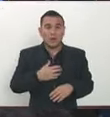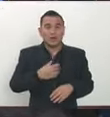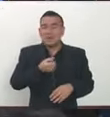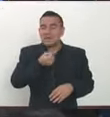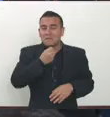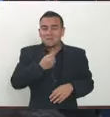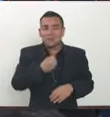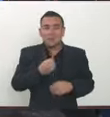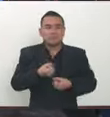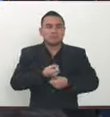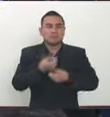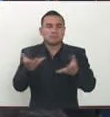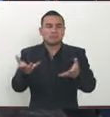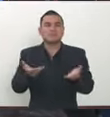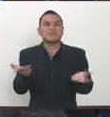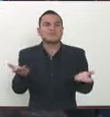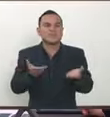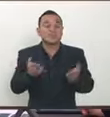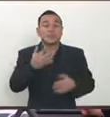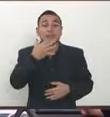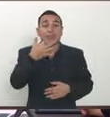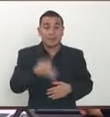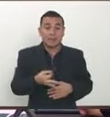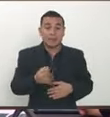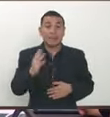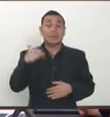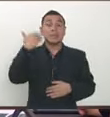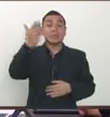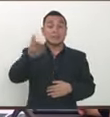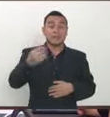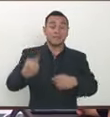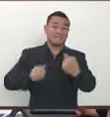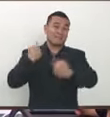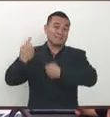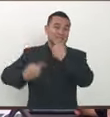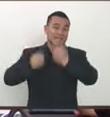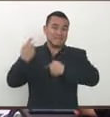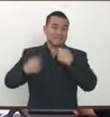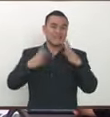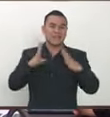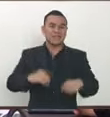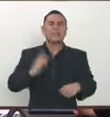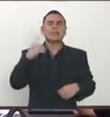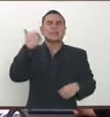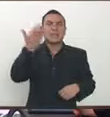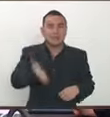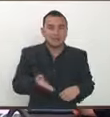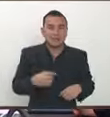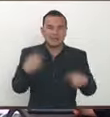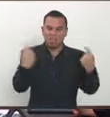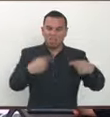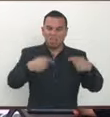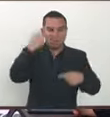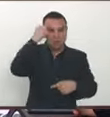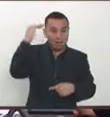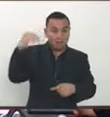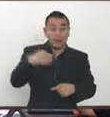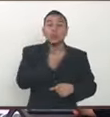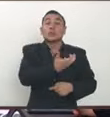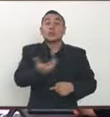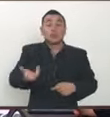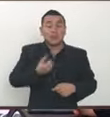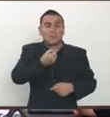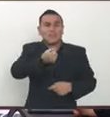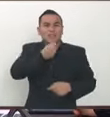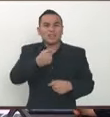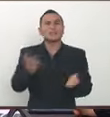población. Que volquemos, ya habrá tiempo para las críticas al gobierno, ya habrá tiempo para los pleitos políticos. Volquemos todos los micrófonos que tenemos